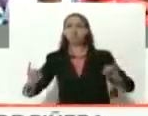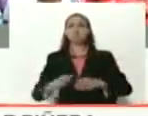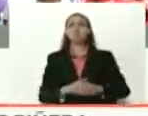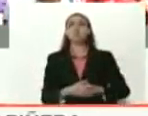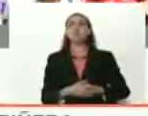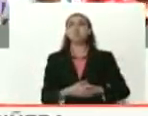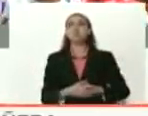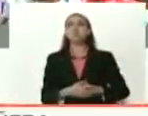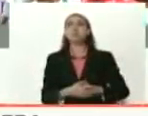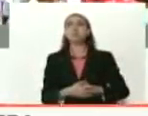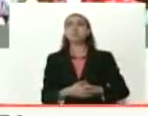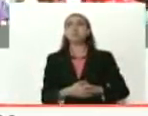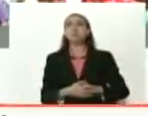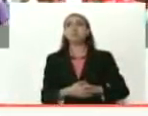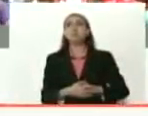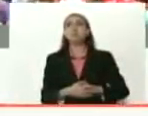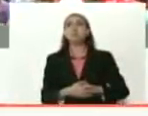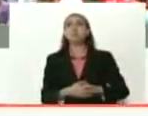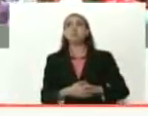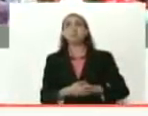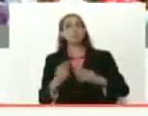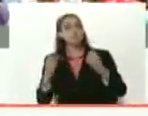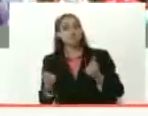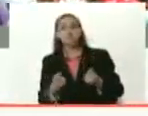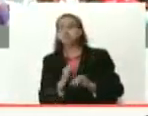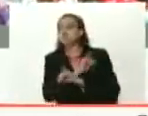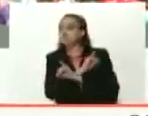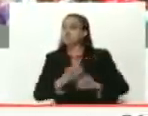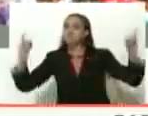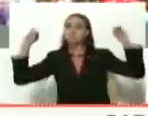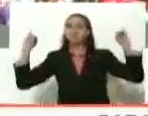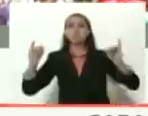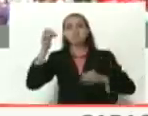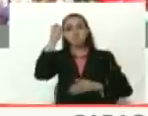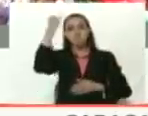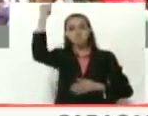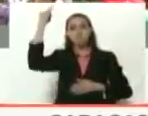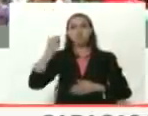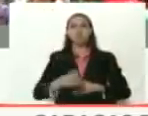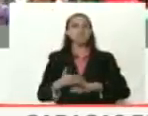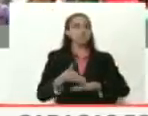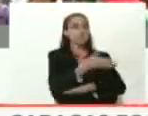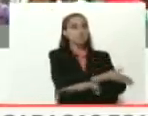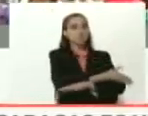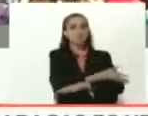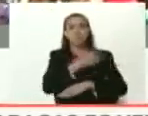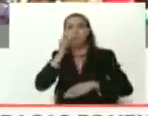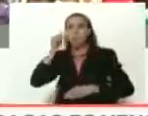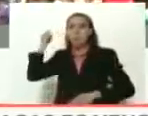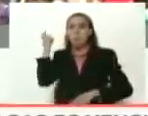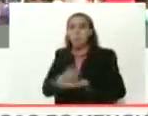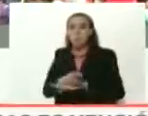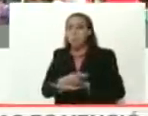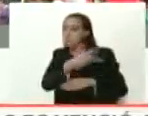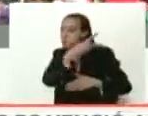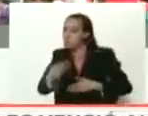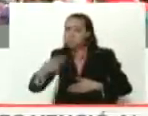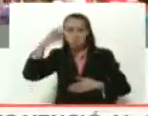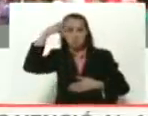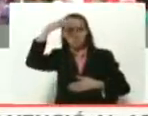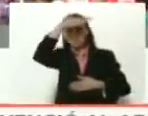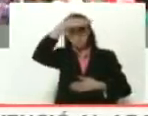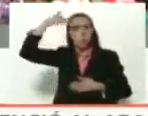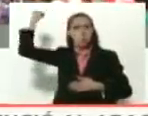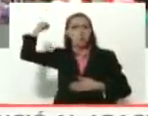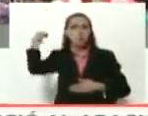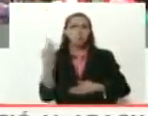allá para Higuerote, y se vaya para el mar y más nunca regrese. Ese complejo de machista no tiene lugar en